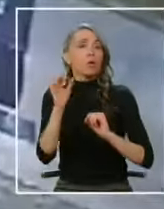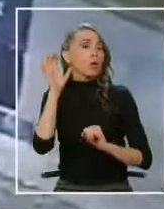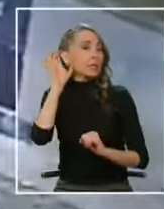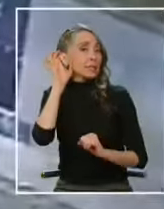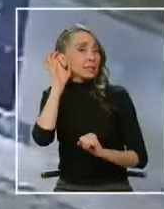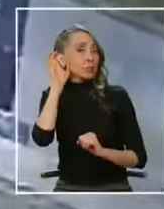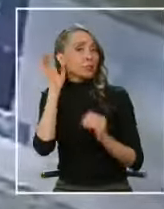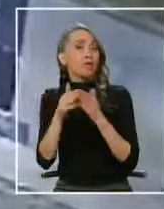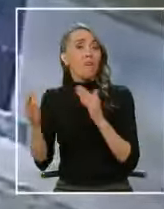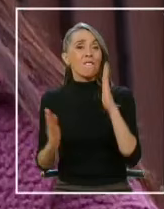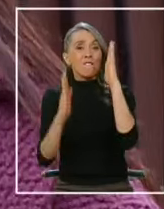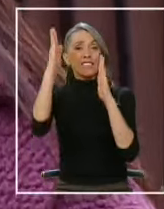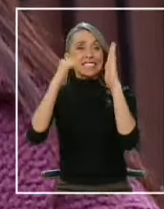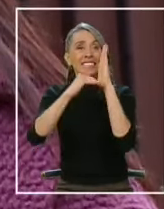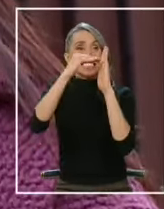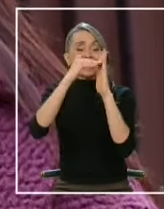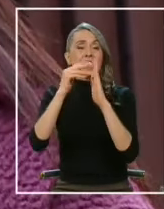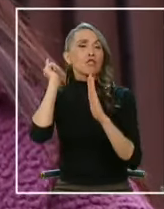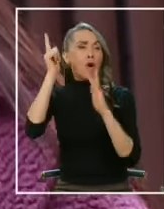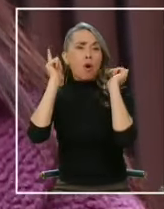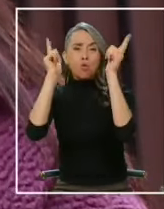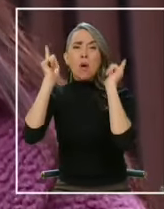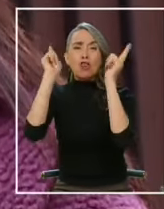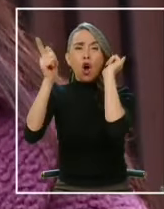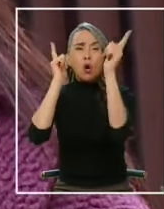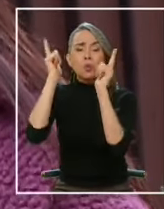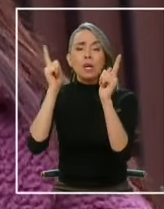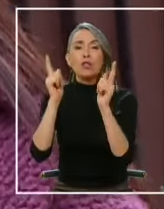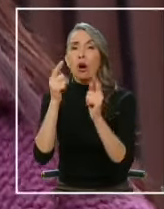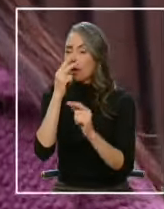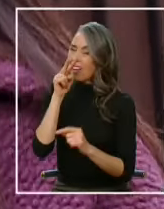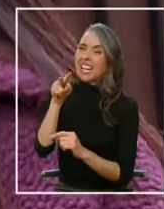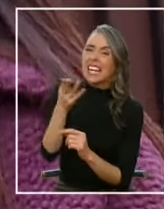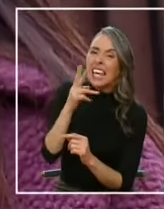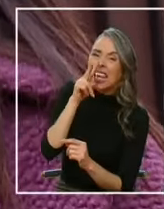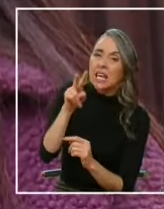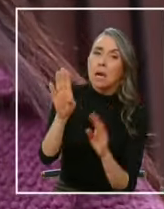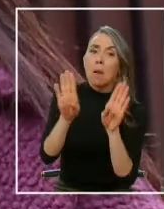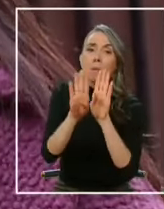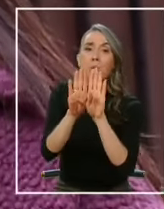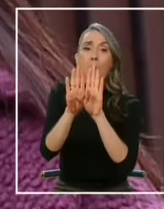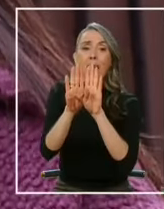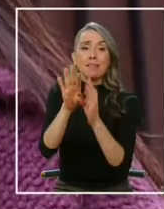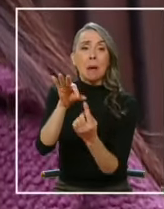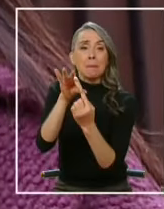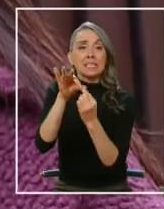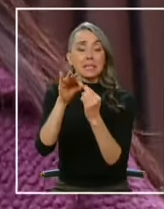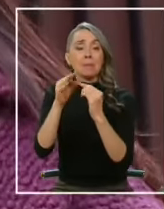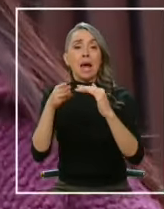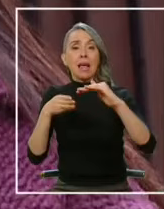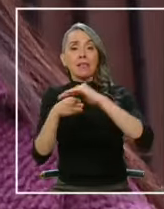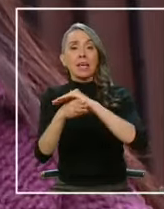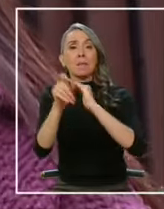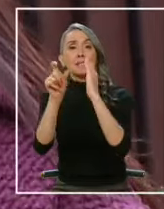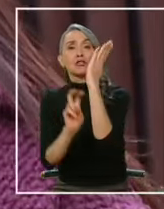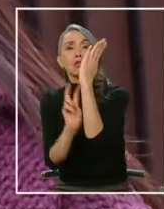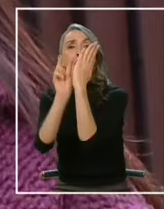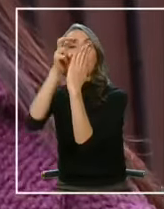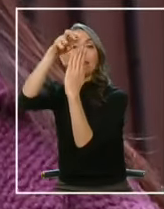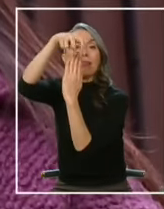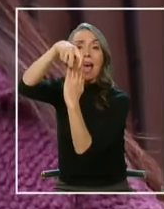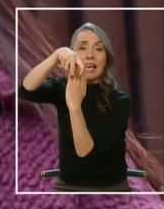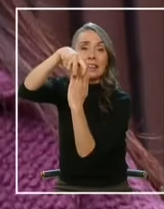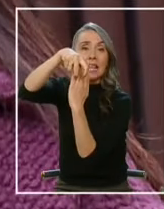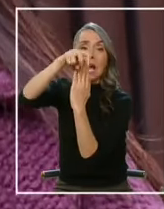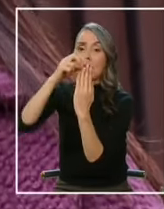escuchar bulla. Me asomo y estaban tratando de ingresar por la puerta principal. Habían unos tipos encaramados ahí